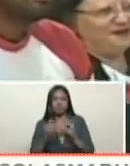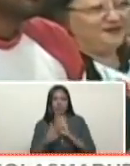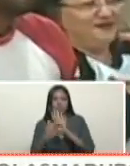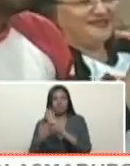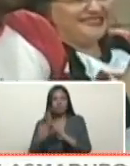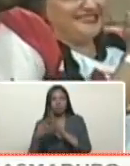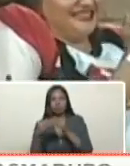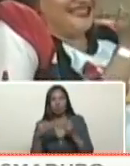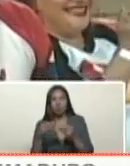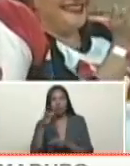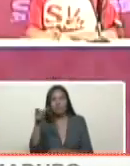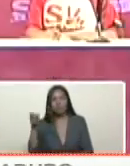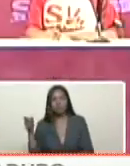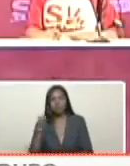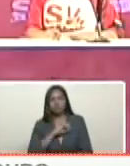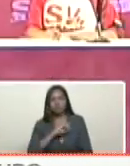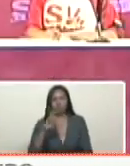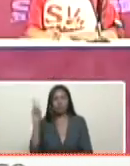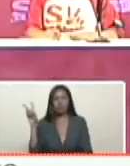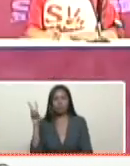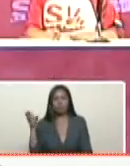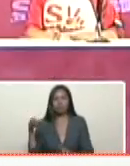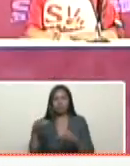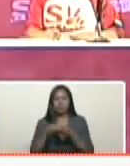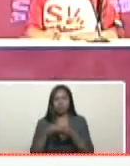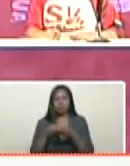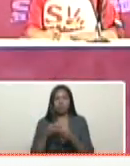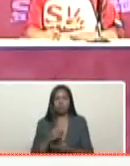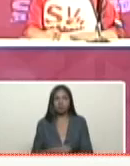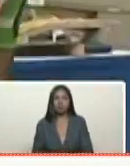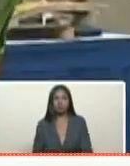Pura Juventud, Osner Becerra,